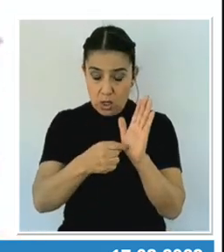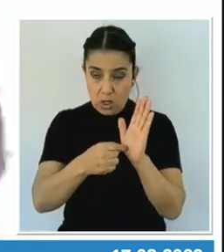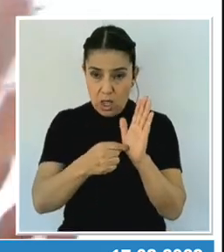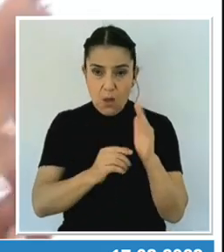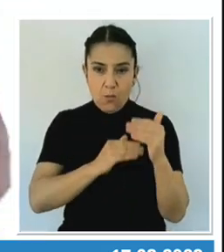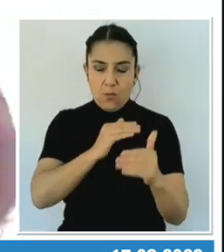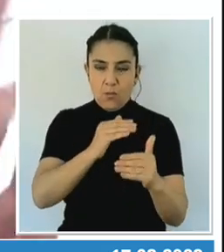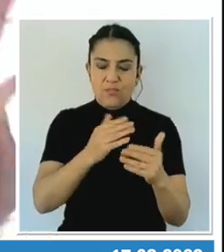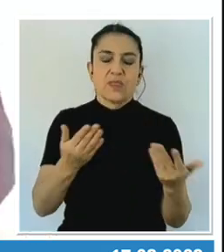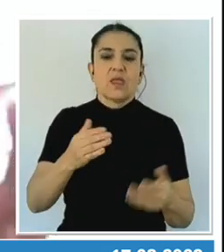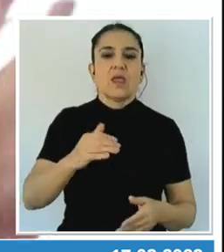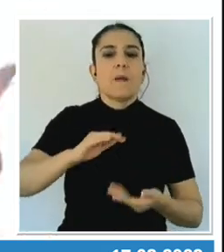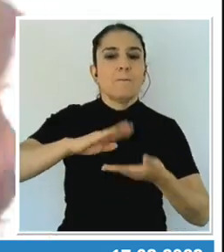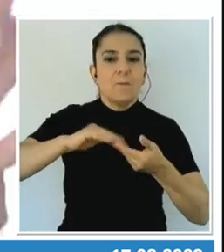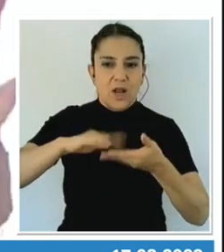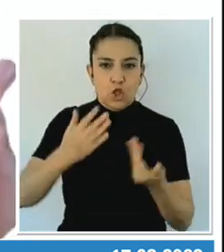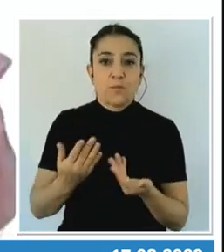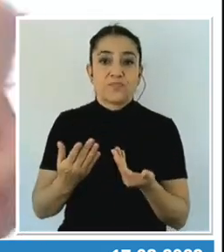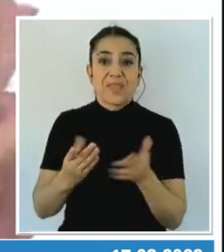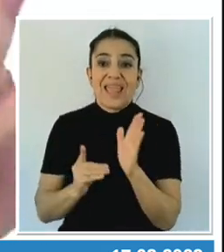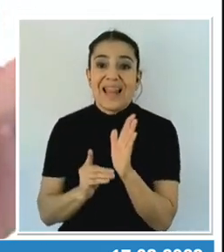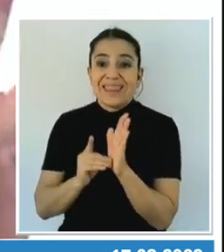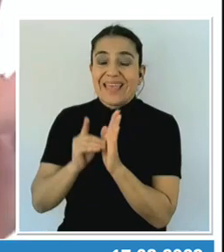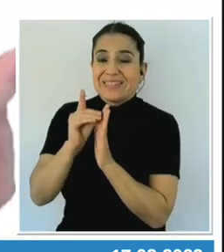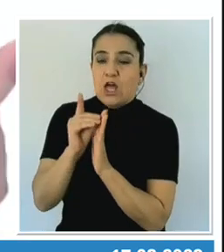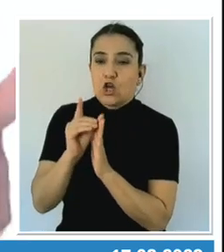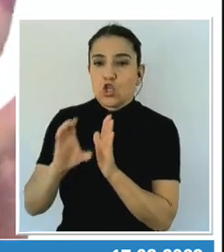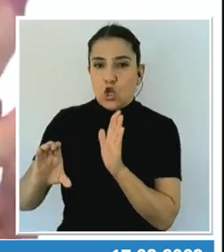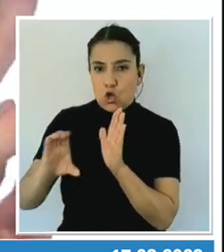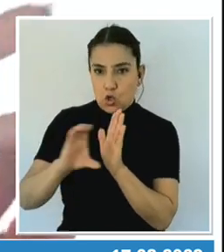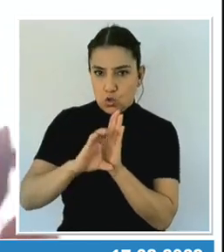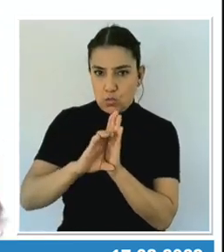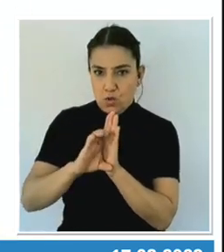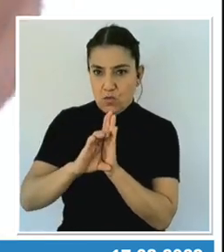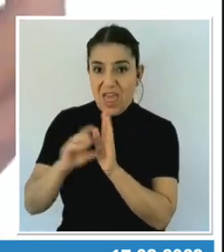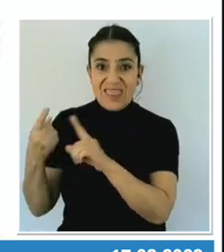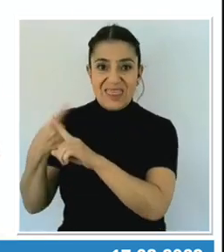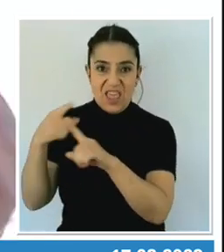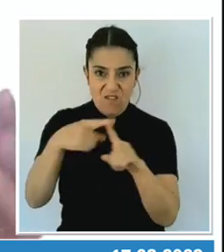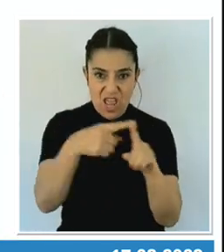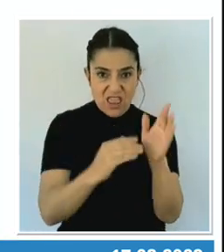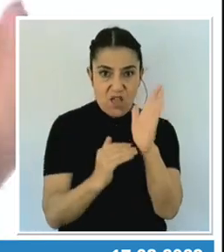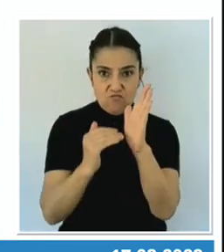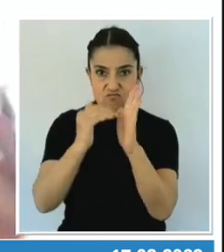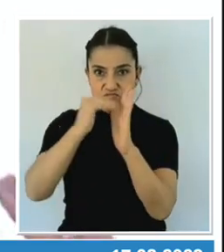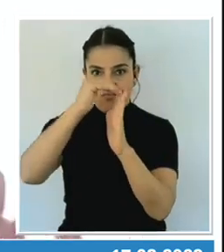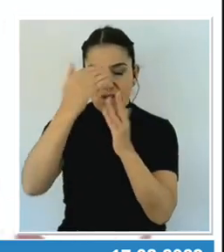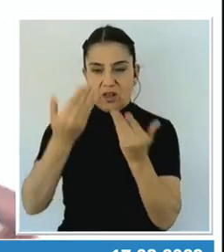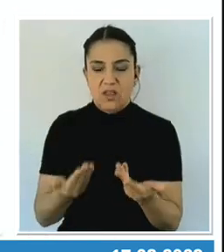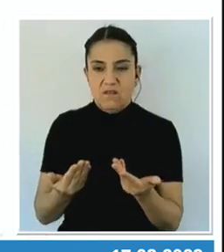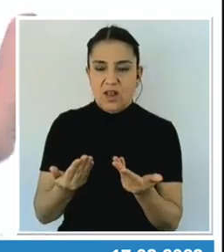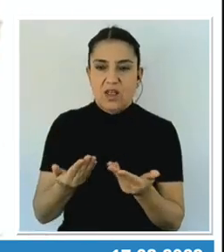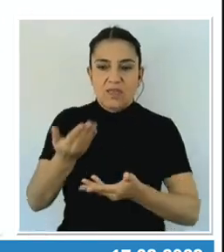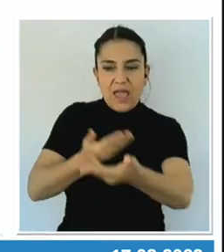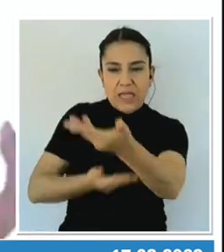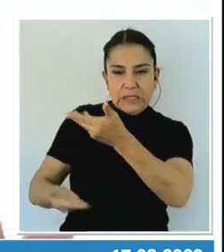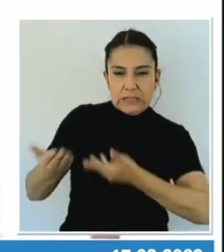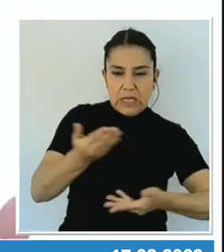en el desarrollo del constitucionalismo multinivel, ¿no? Con esta interacción entre el